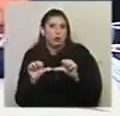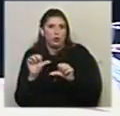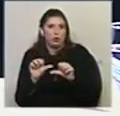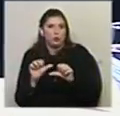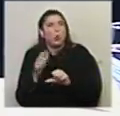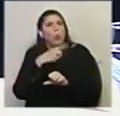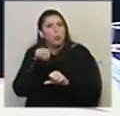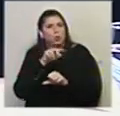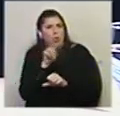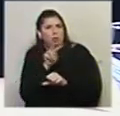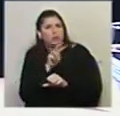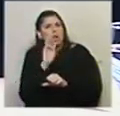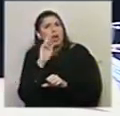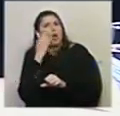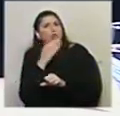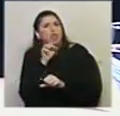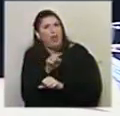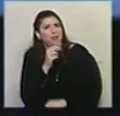reconocen que allí está el problema?